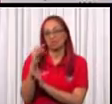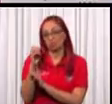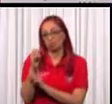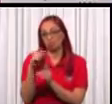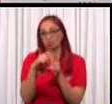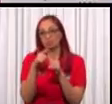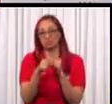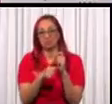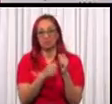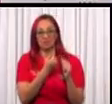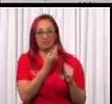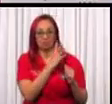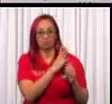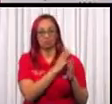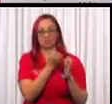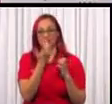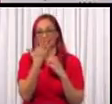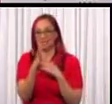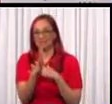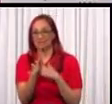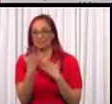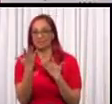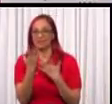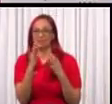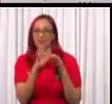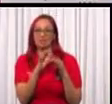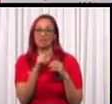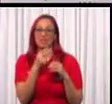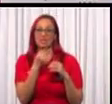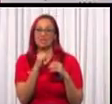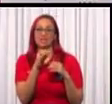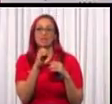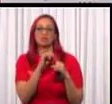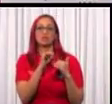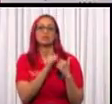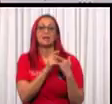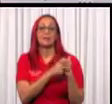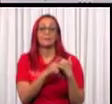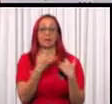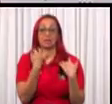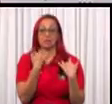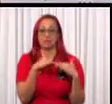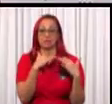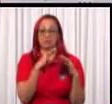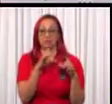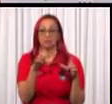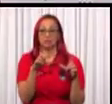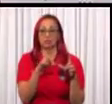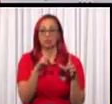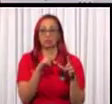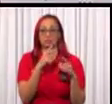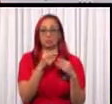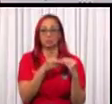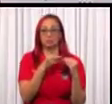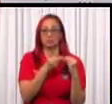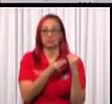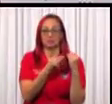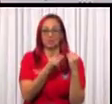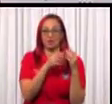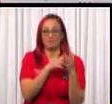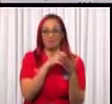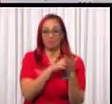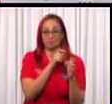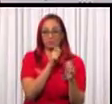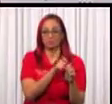15, el fenómeno del niño fue tan agresivo en este país y las zonas donde se produce arroz, específicamente el litoral